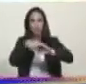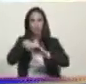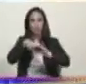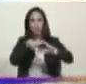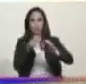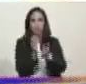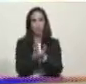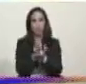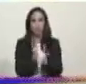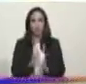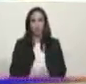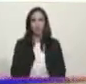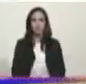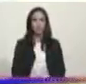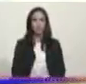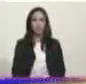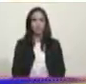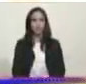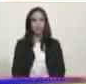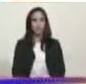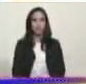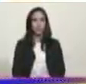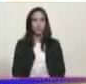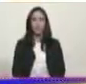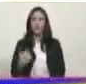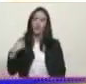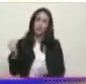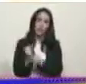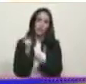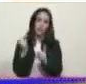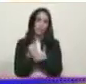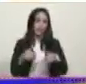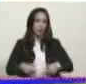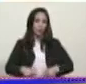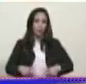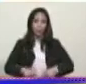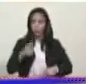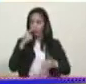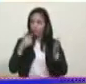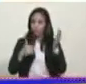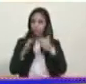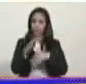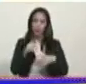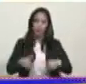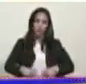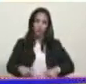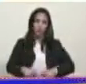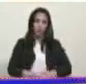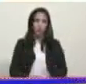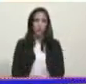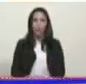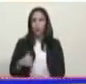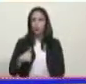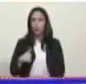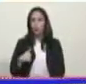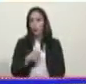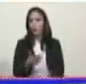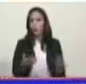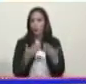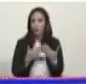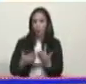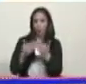en estos lugares. Nos forjamos nosotros en la lucha. Yo no me formé en las escuelas